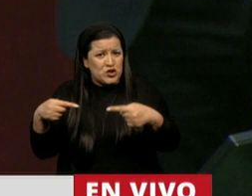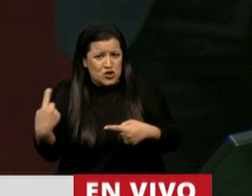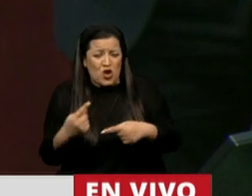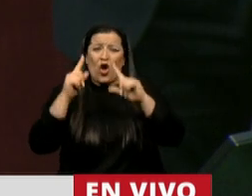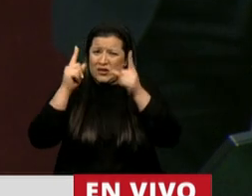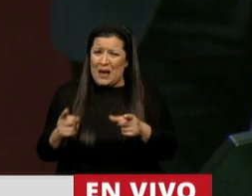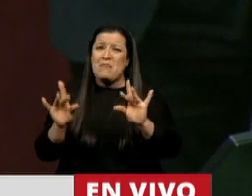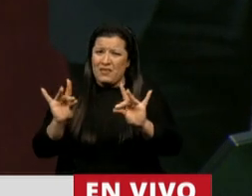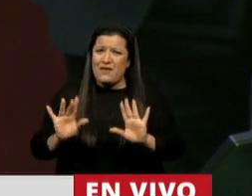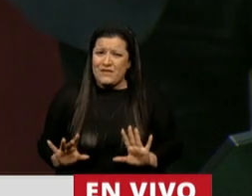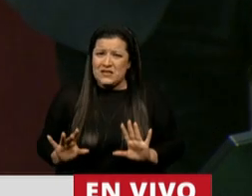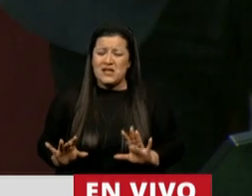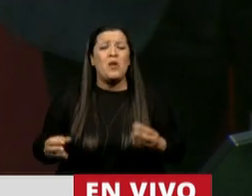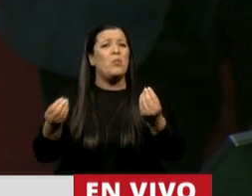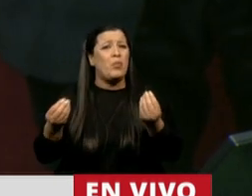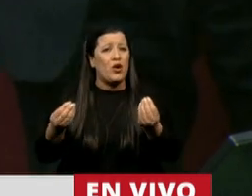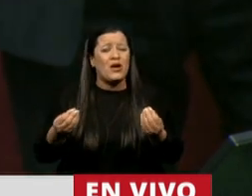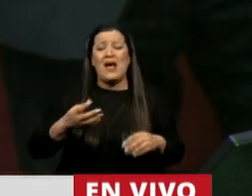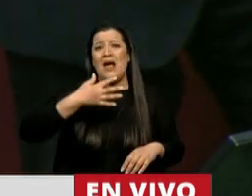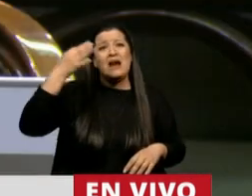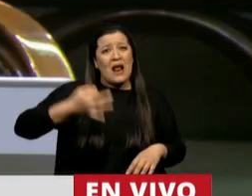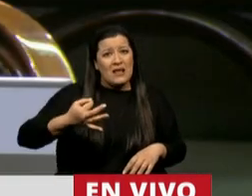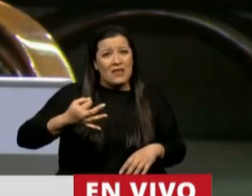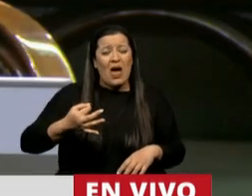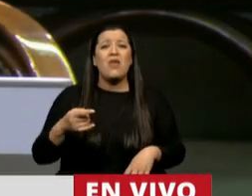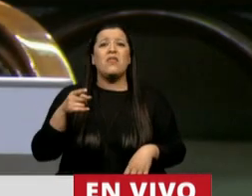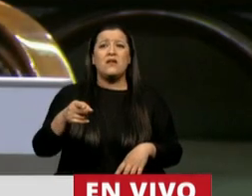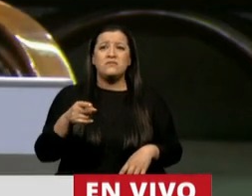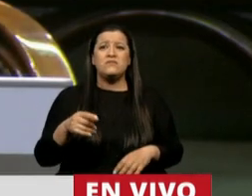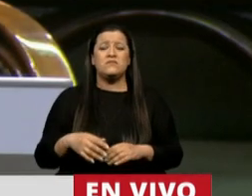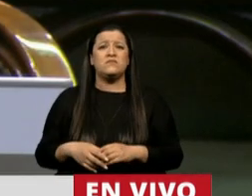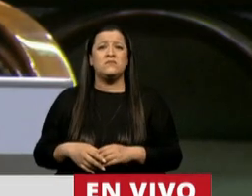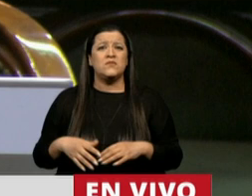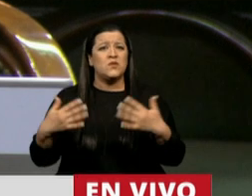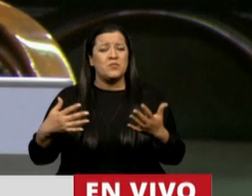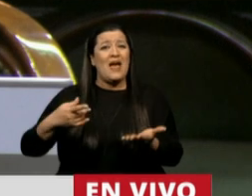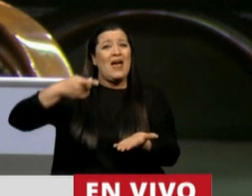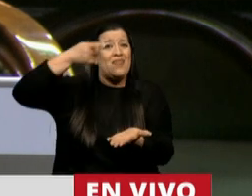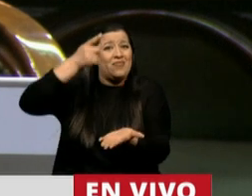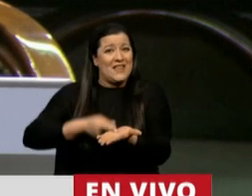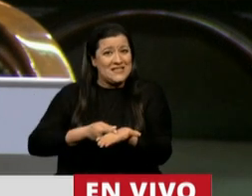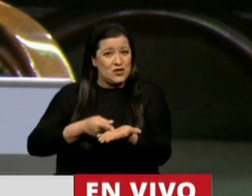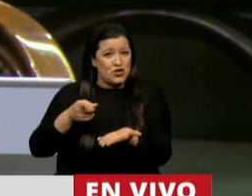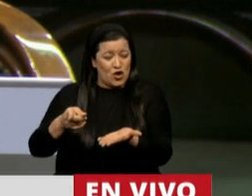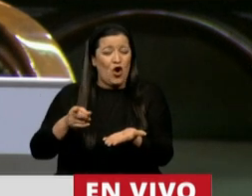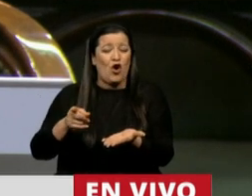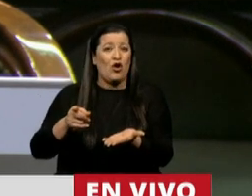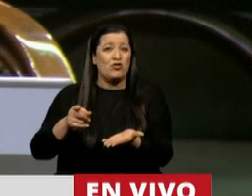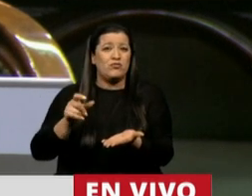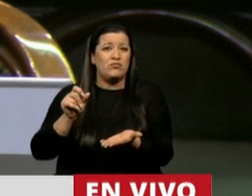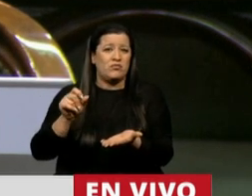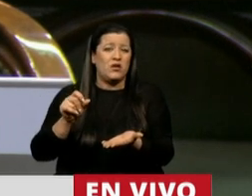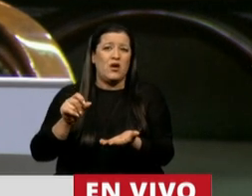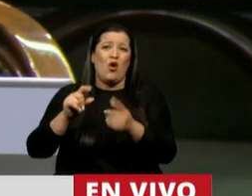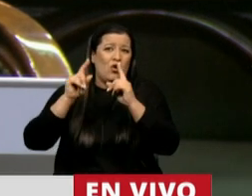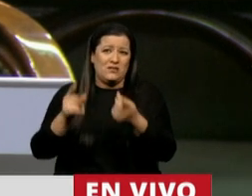porque en realidad la proporcionalidad de la medida del agravio que